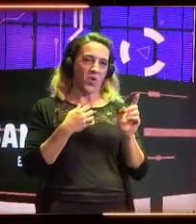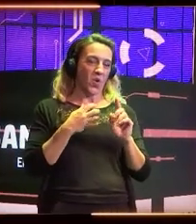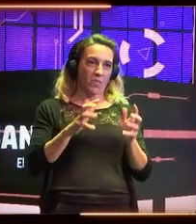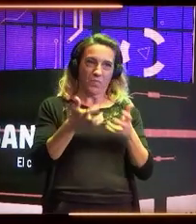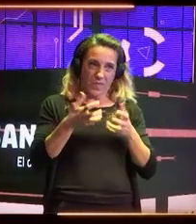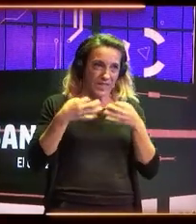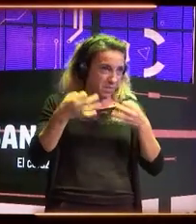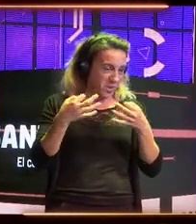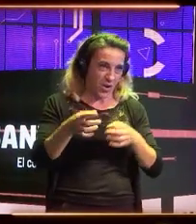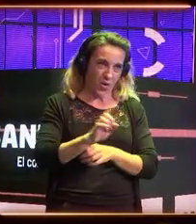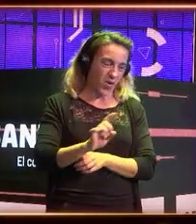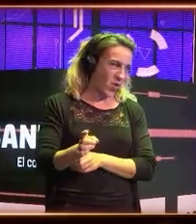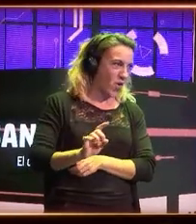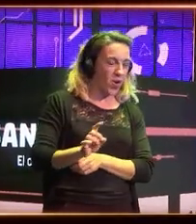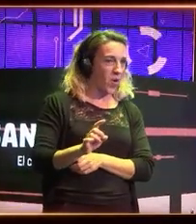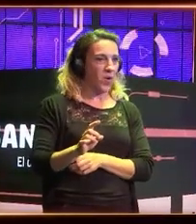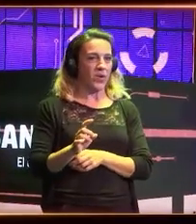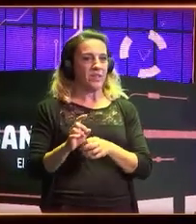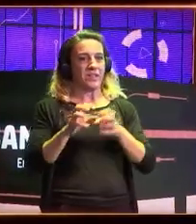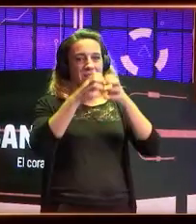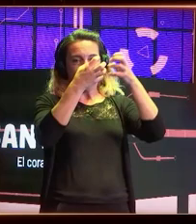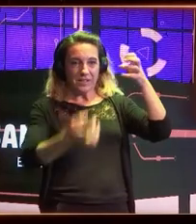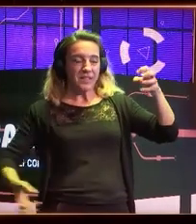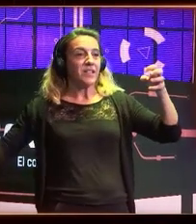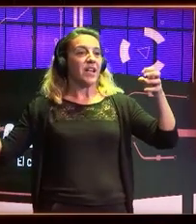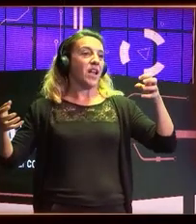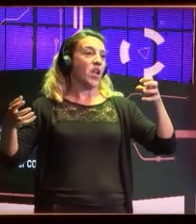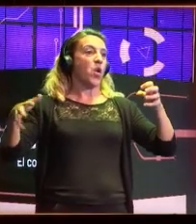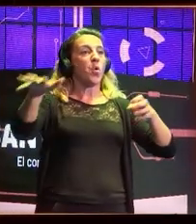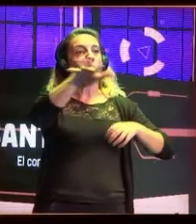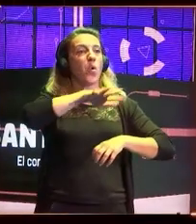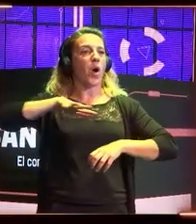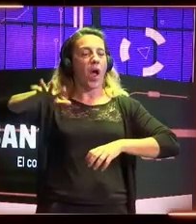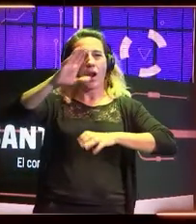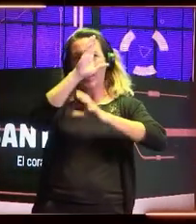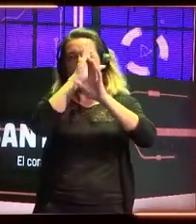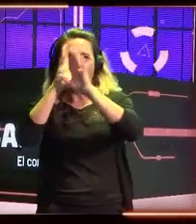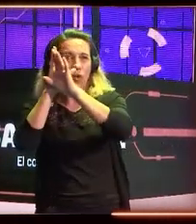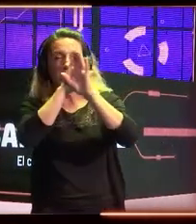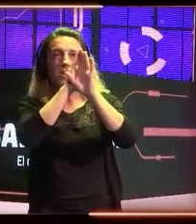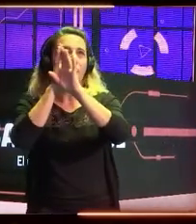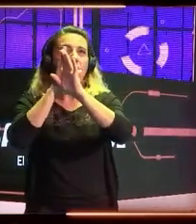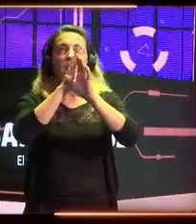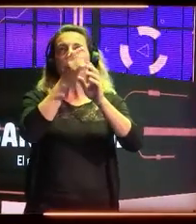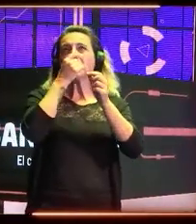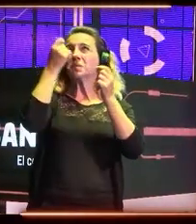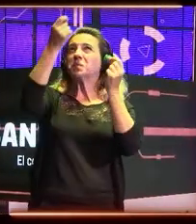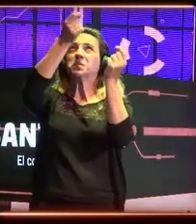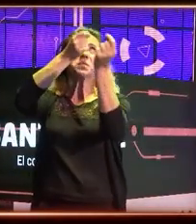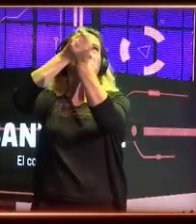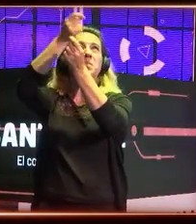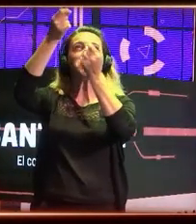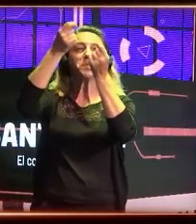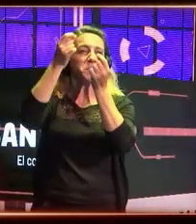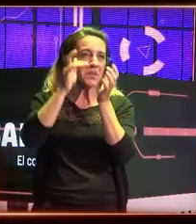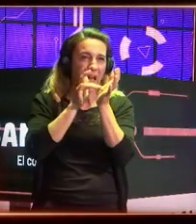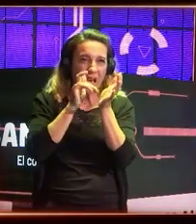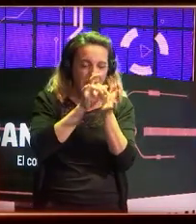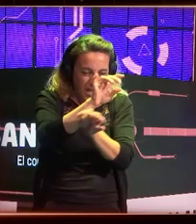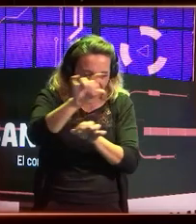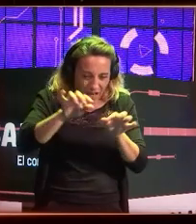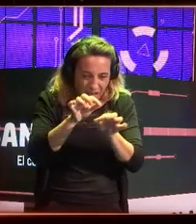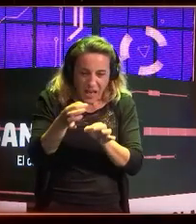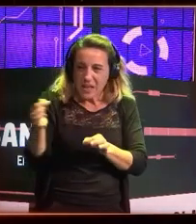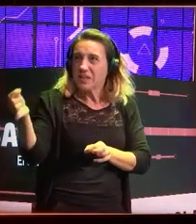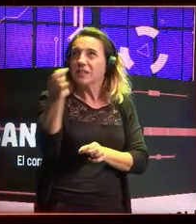gana y es que en un lugar recóndito del Cosmos una una mota un mínimo grano de arena dentro de la